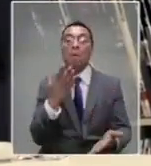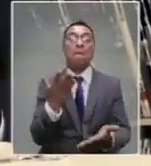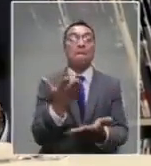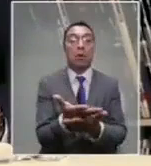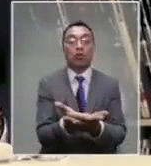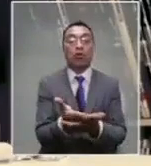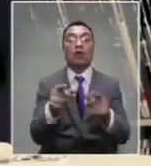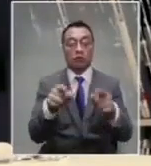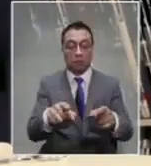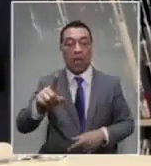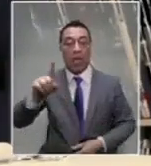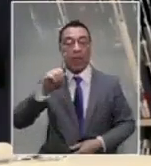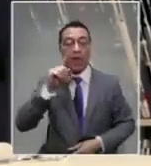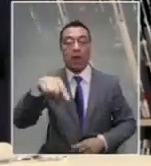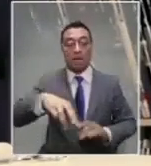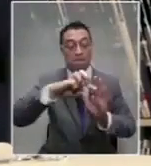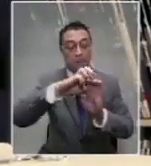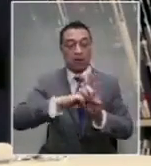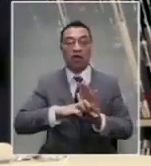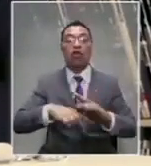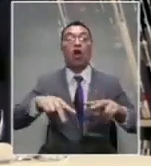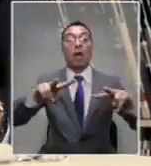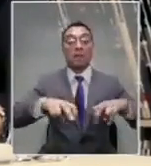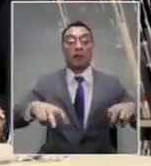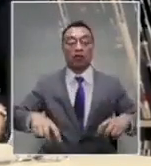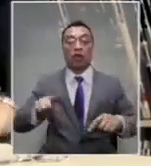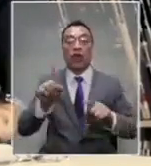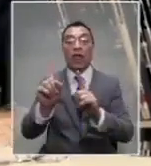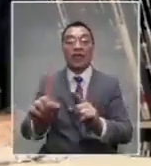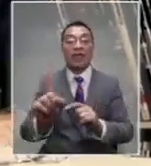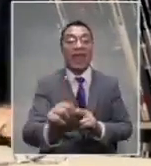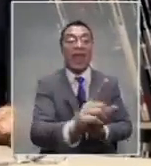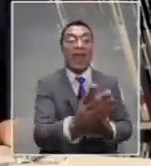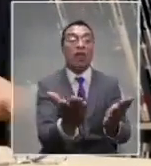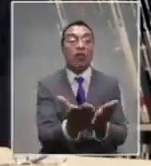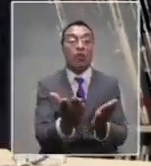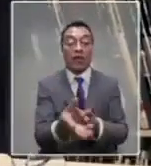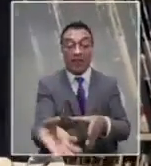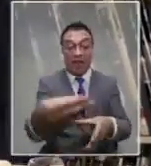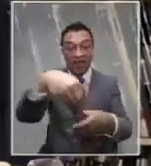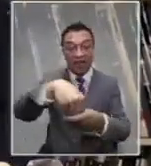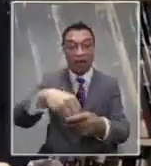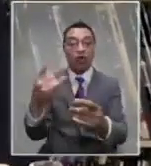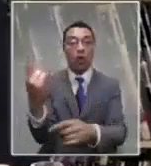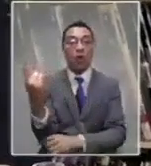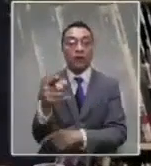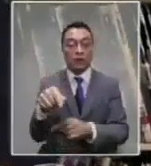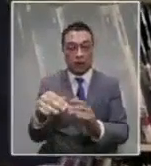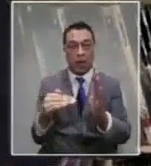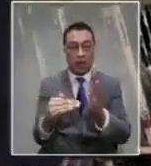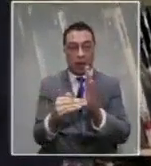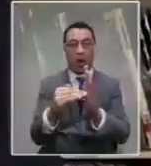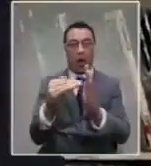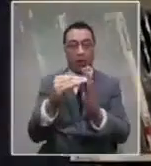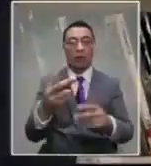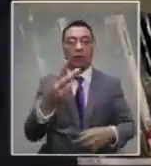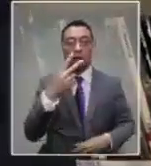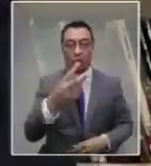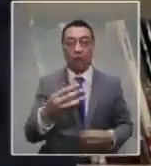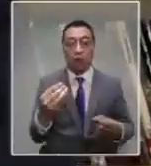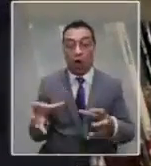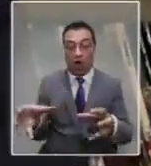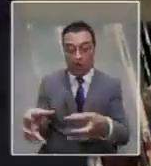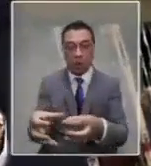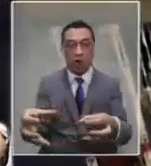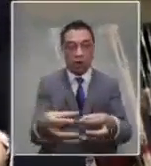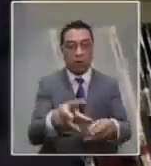cantidad de postulaciones que tenemos a los proyectos de investigación de los estudiantes al interior de la universidad. Eso ha ido en aumento, vemos cómo